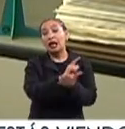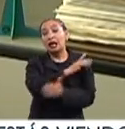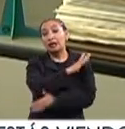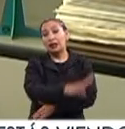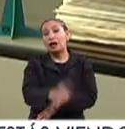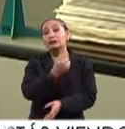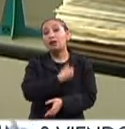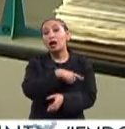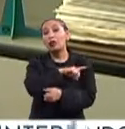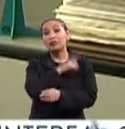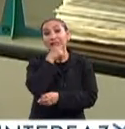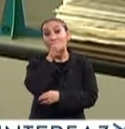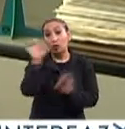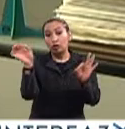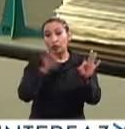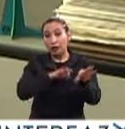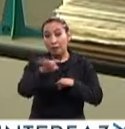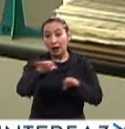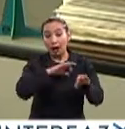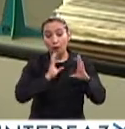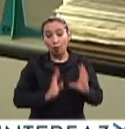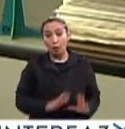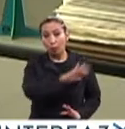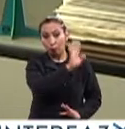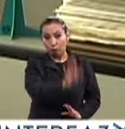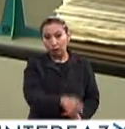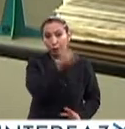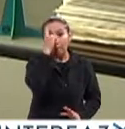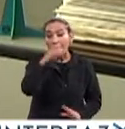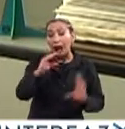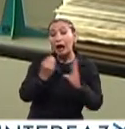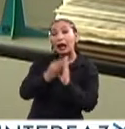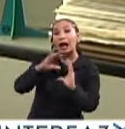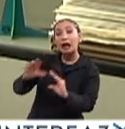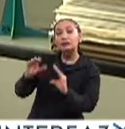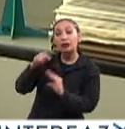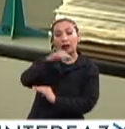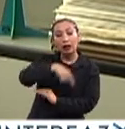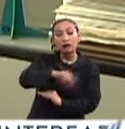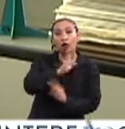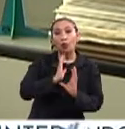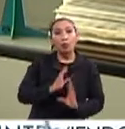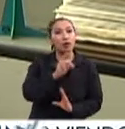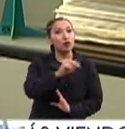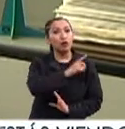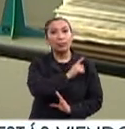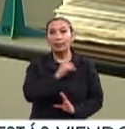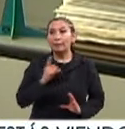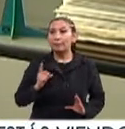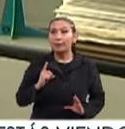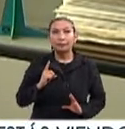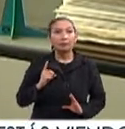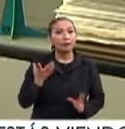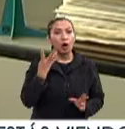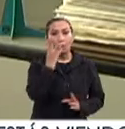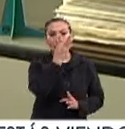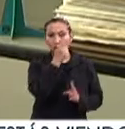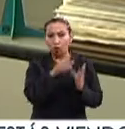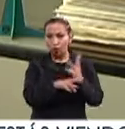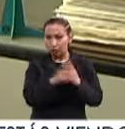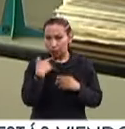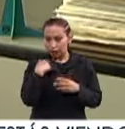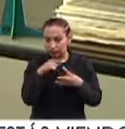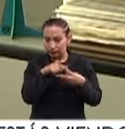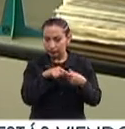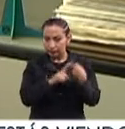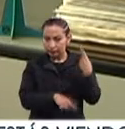nos pide que cuando trabajemos con cuerpos destinados a estos fines, estos cuerpos no deben tener 4 características.